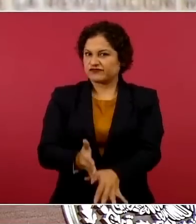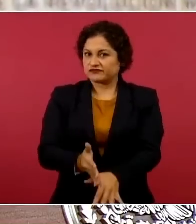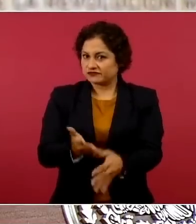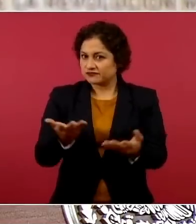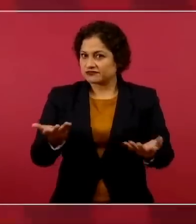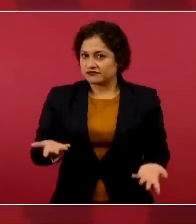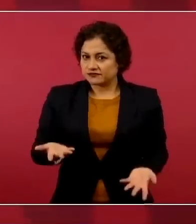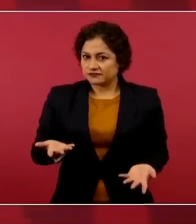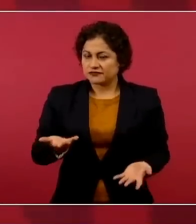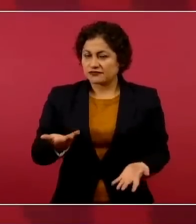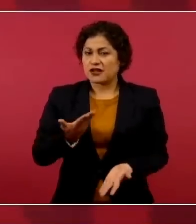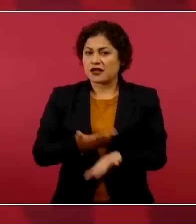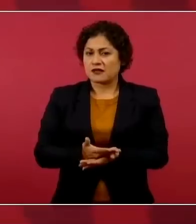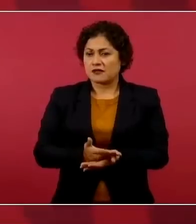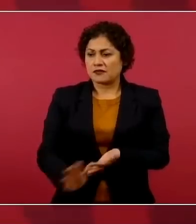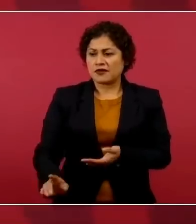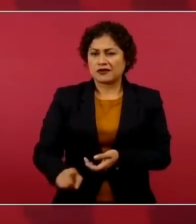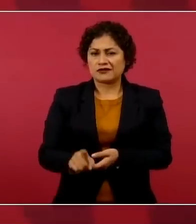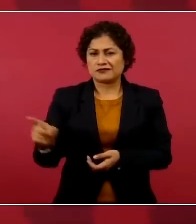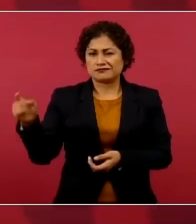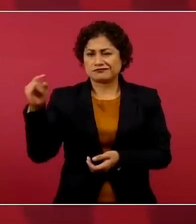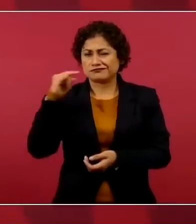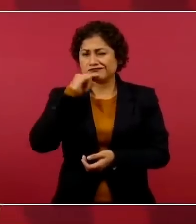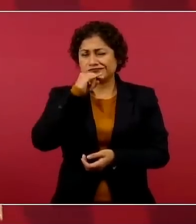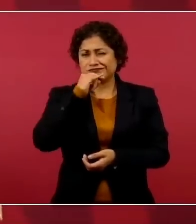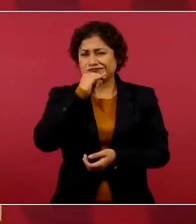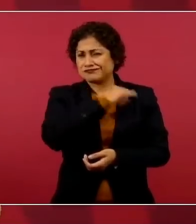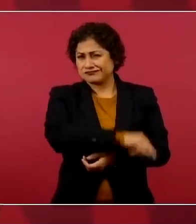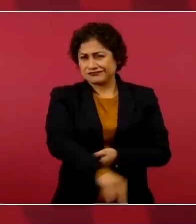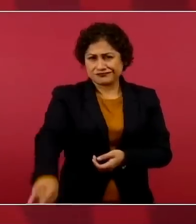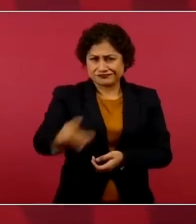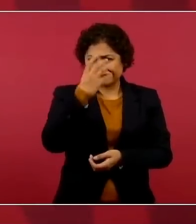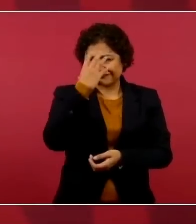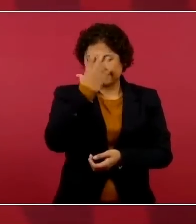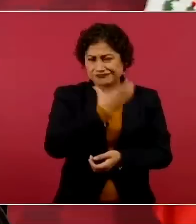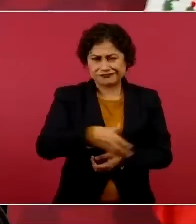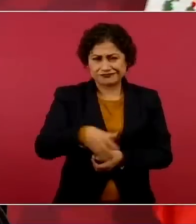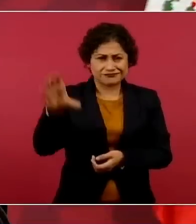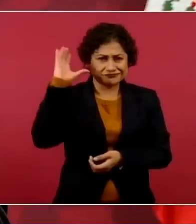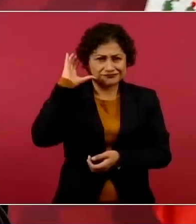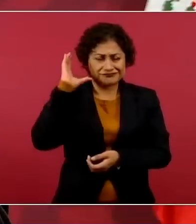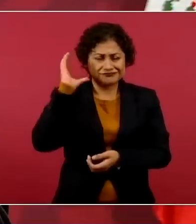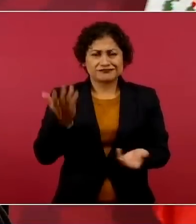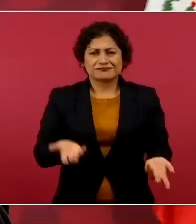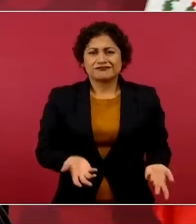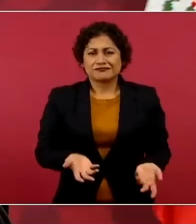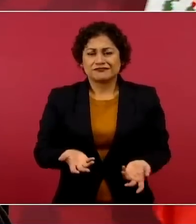muy cretinos, caras duras.